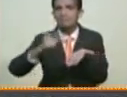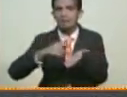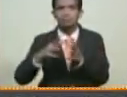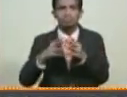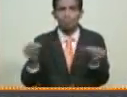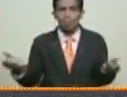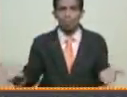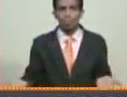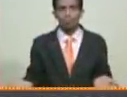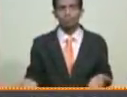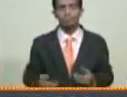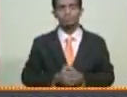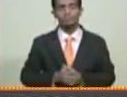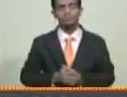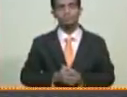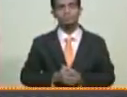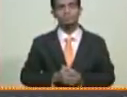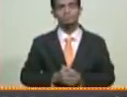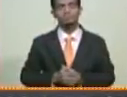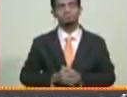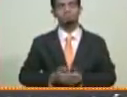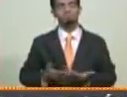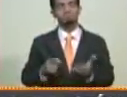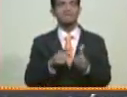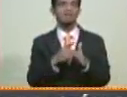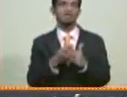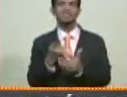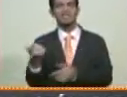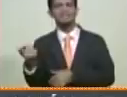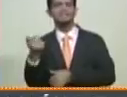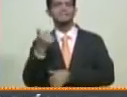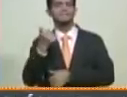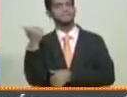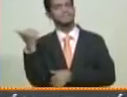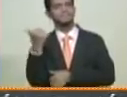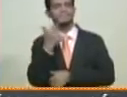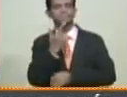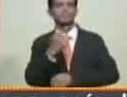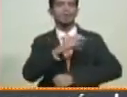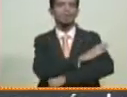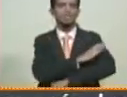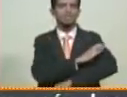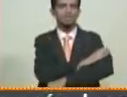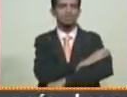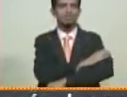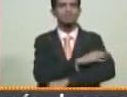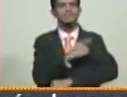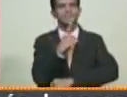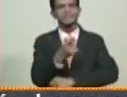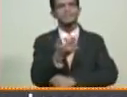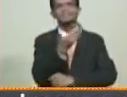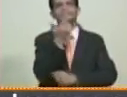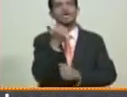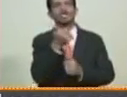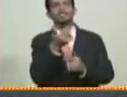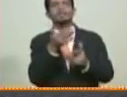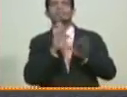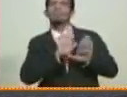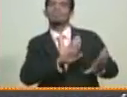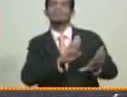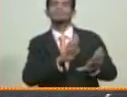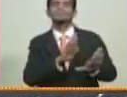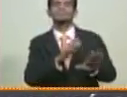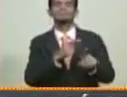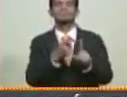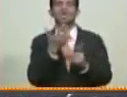A todos y a todas. No, no, entonces comenzaron a agarrarse de la abstención aquí en Venezuela, pero no dicen nada de la